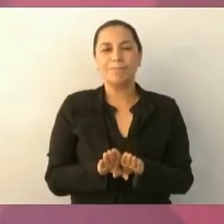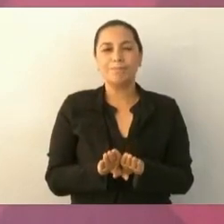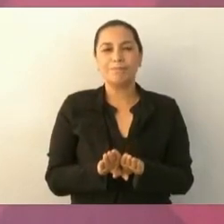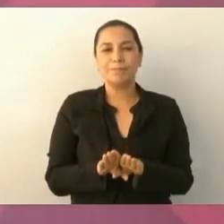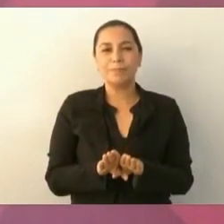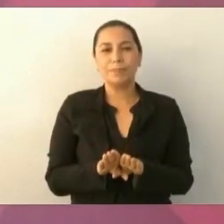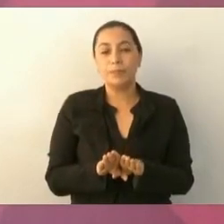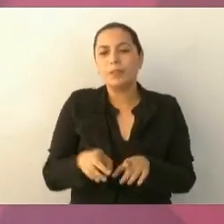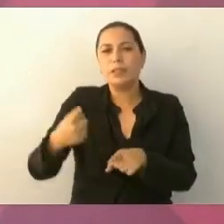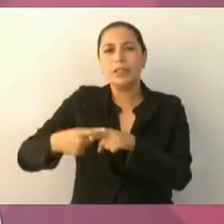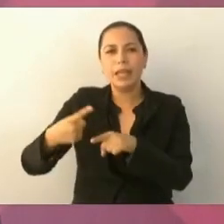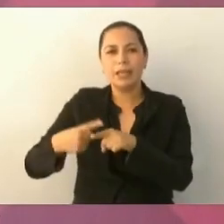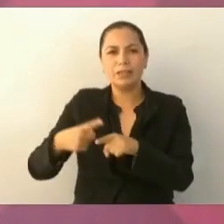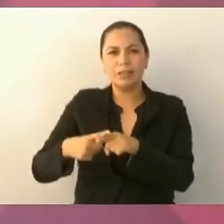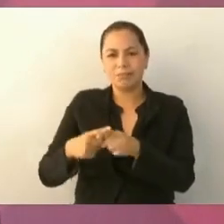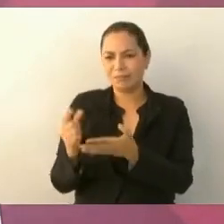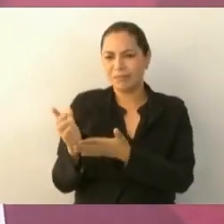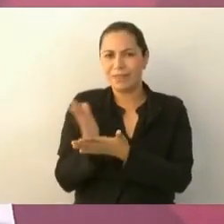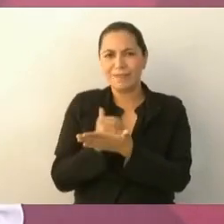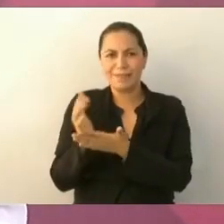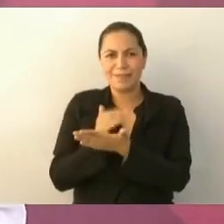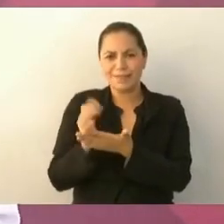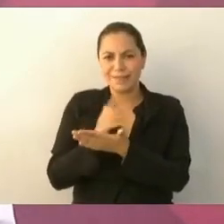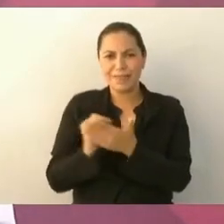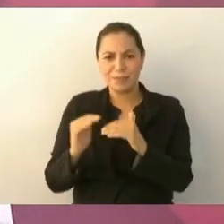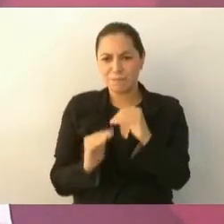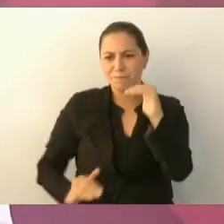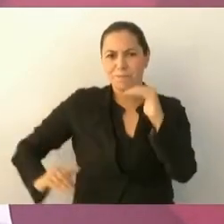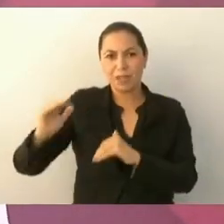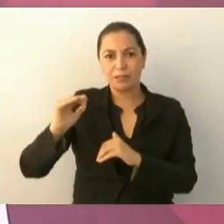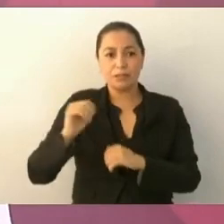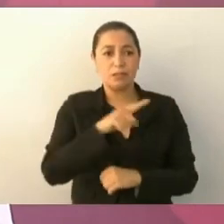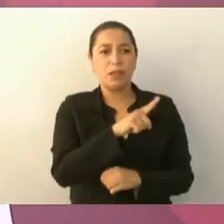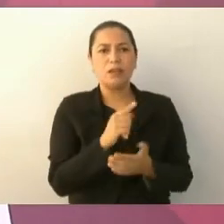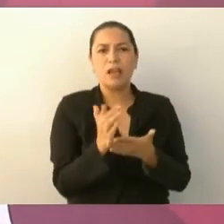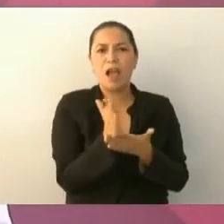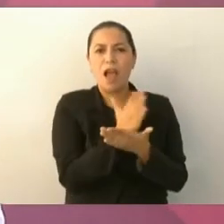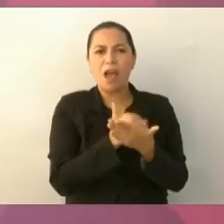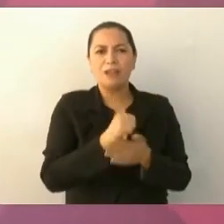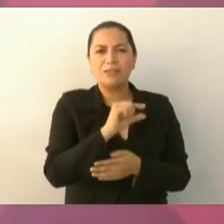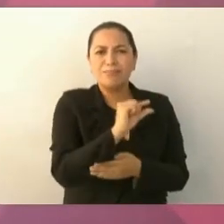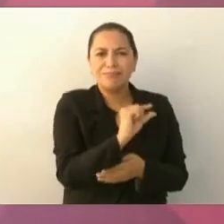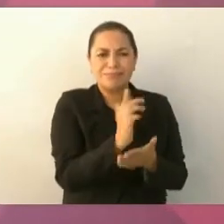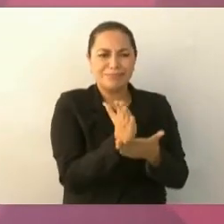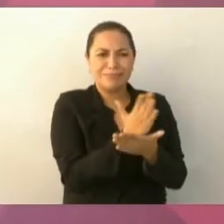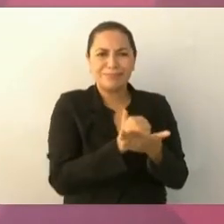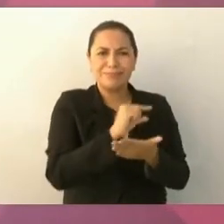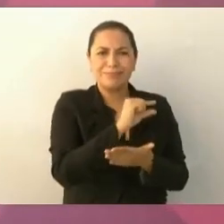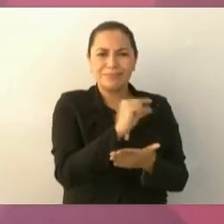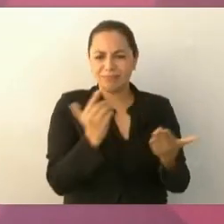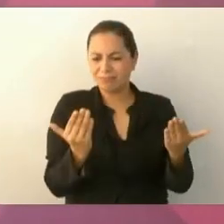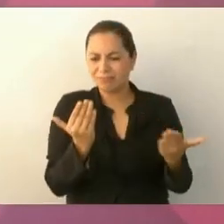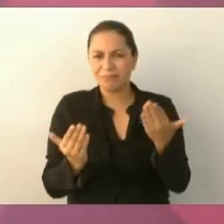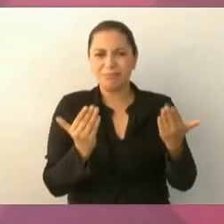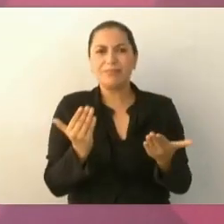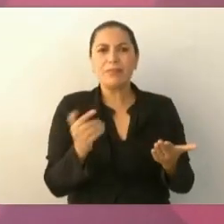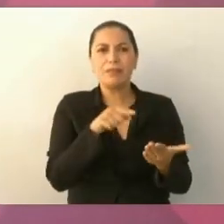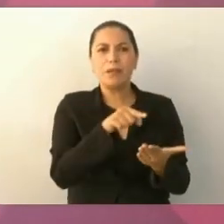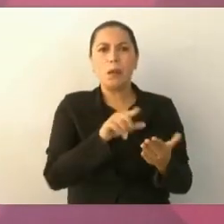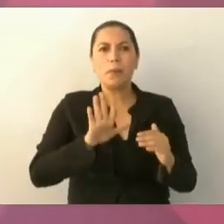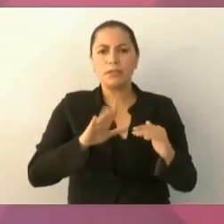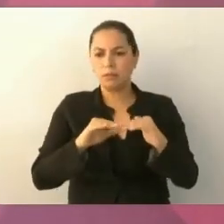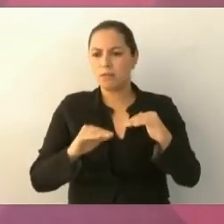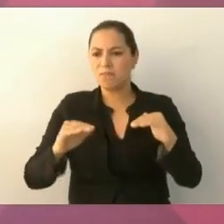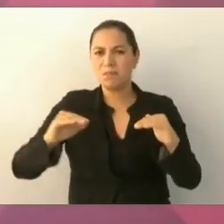que ganaba más y el que ganaba menos era de 35 veces